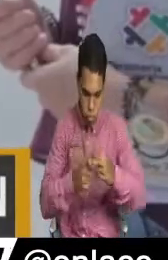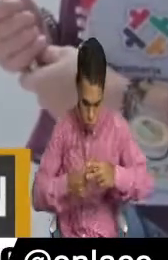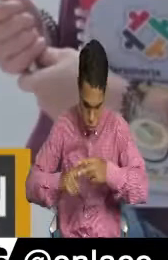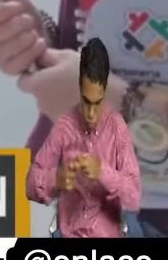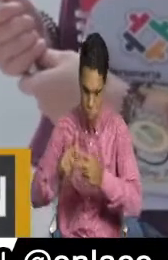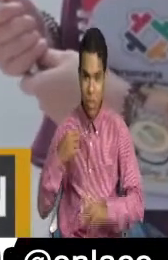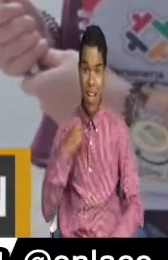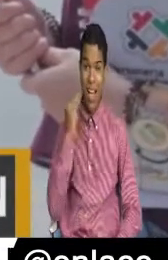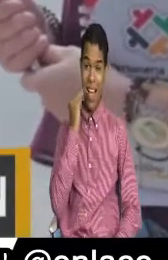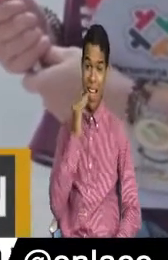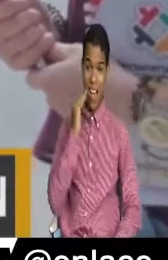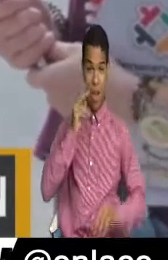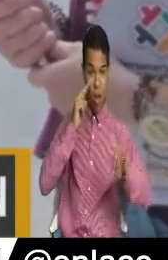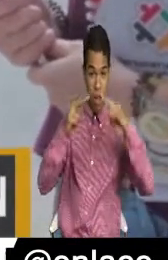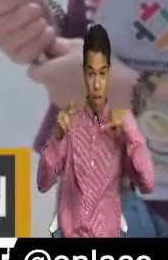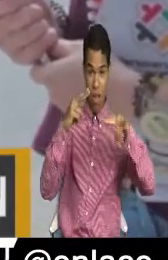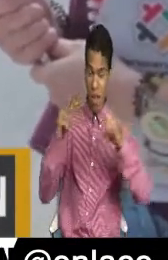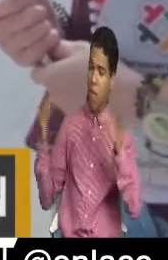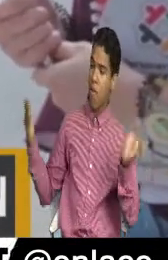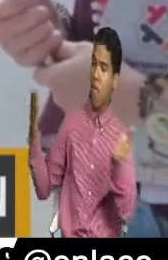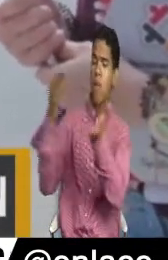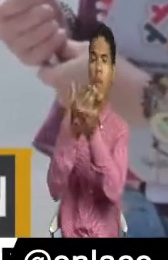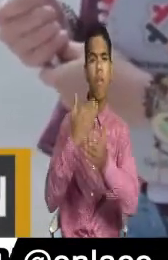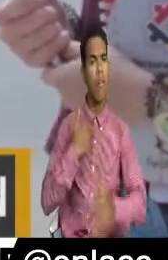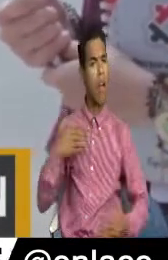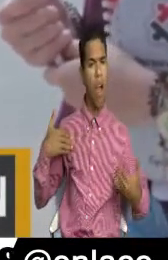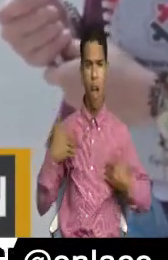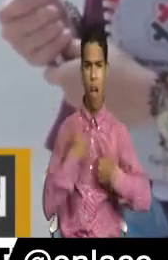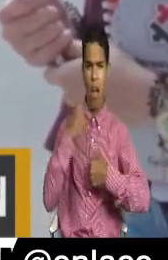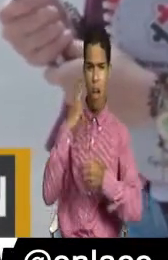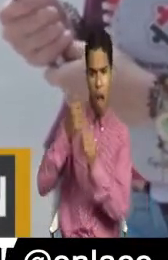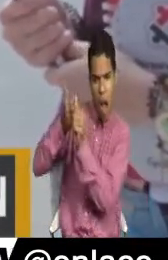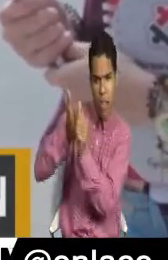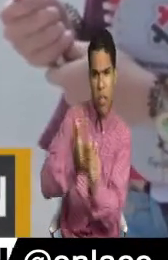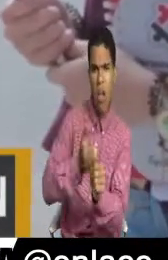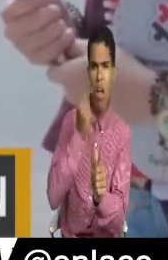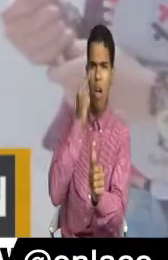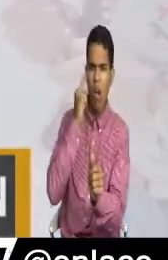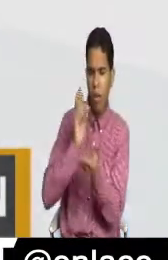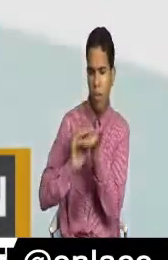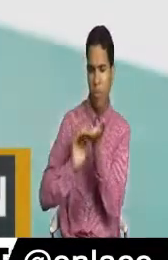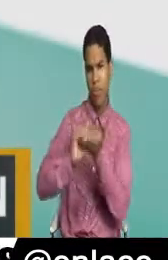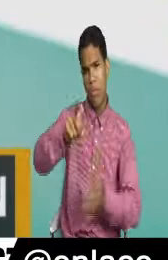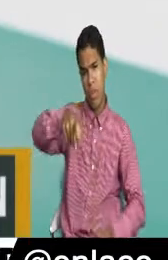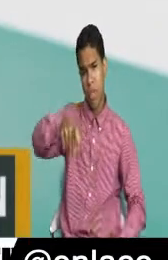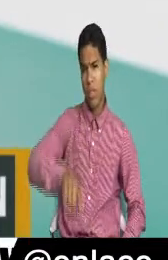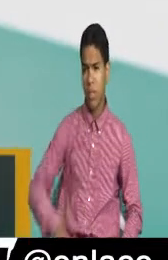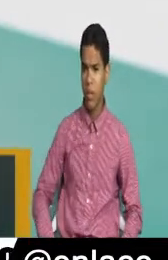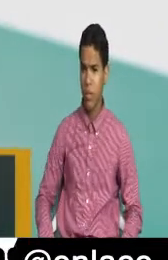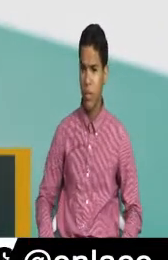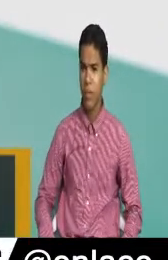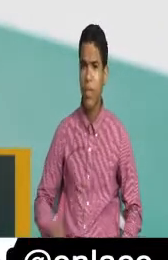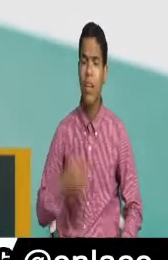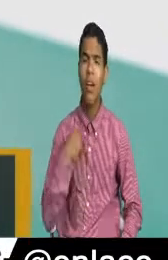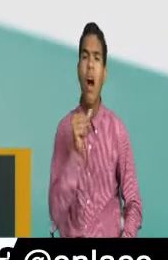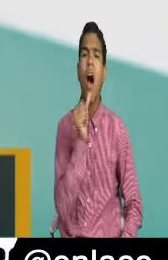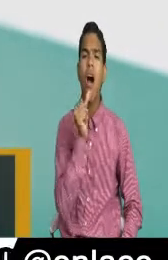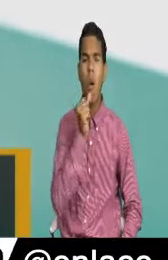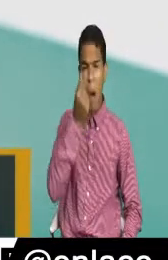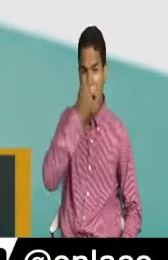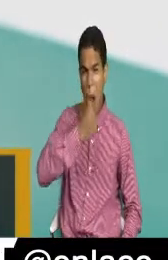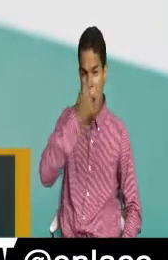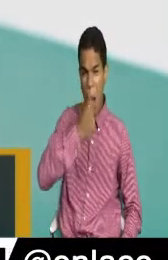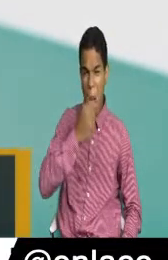esta situación, pidió asesoría para una posible solución. Entonces, la misma alcantarilla de aguas negras hace la